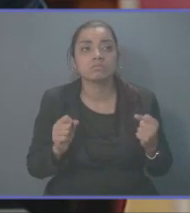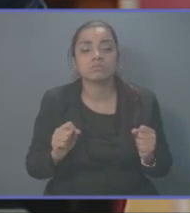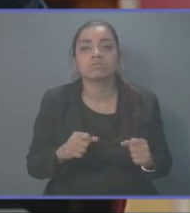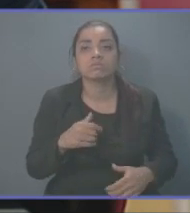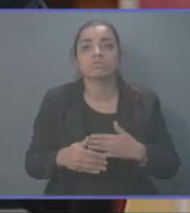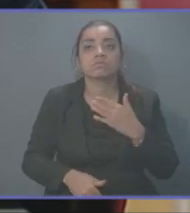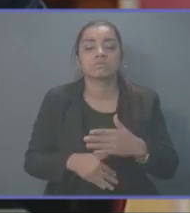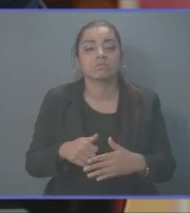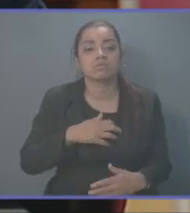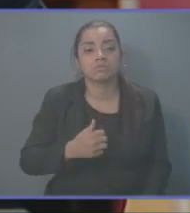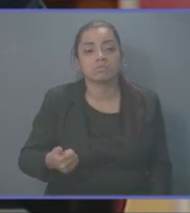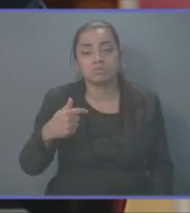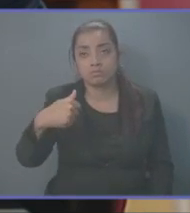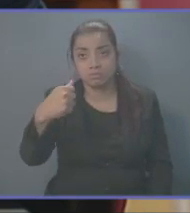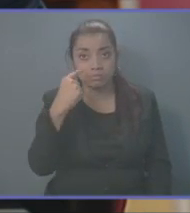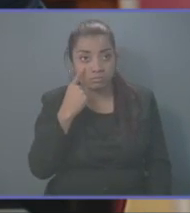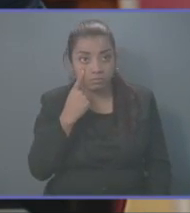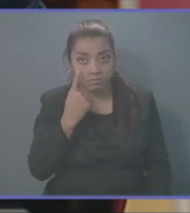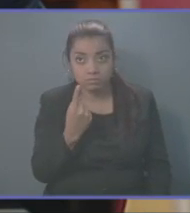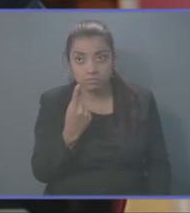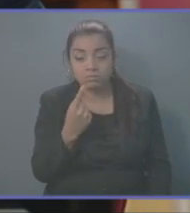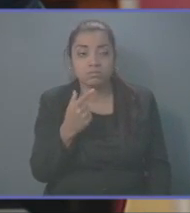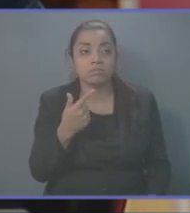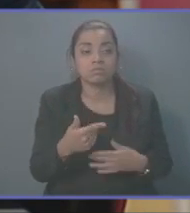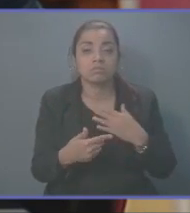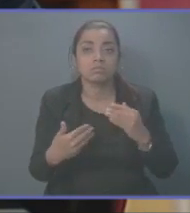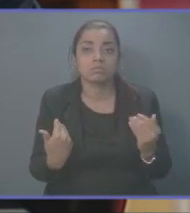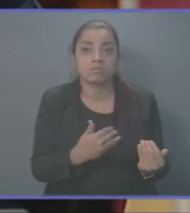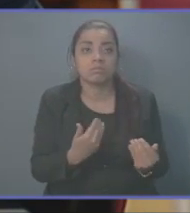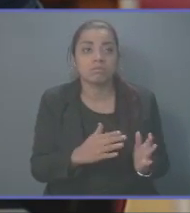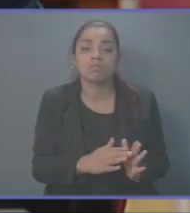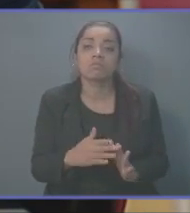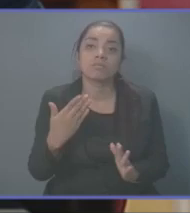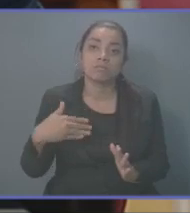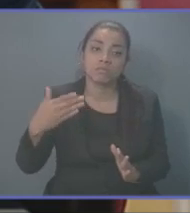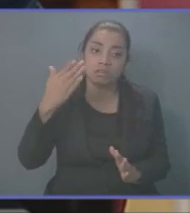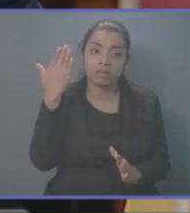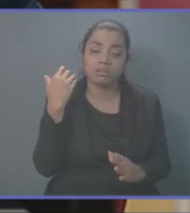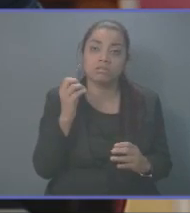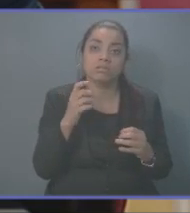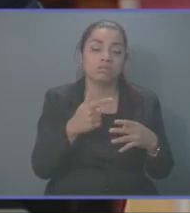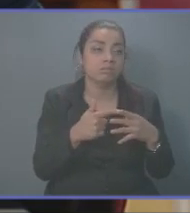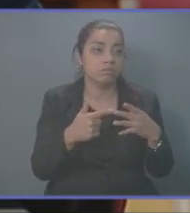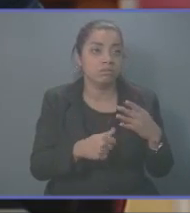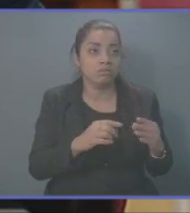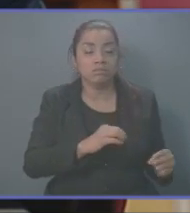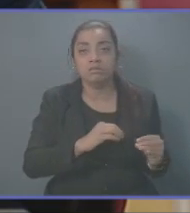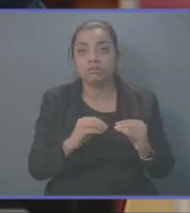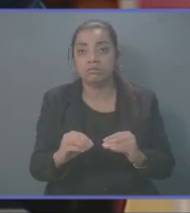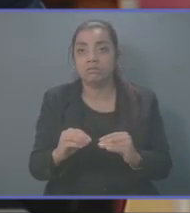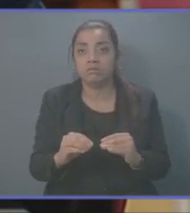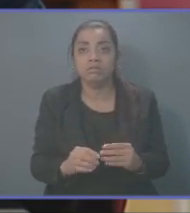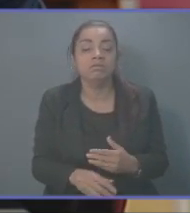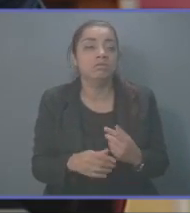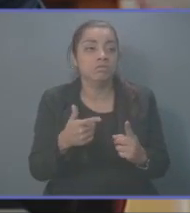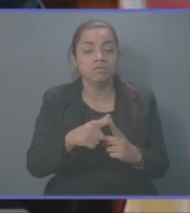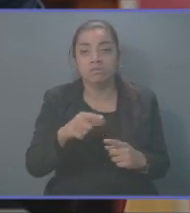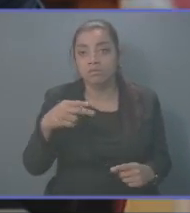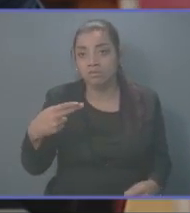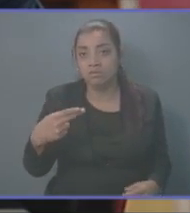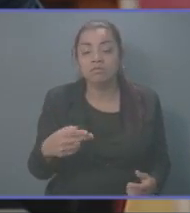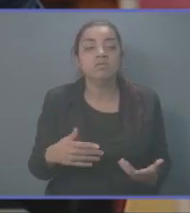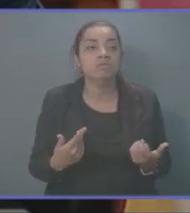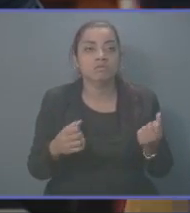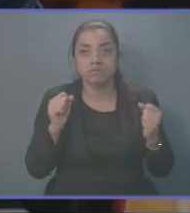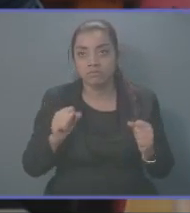de fiscalización iniciado antes o durante la vigencia del presente decreto. H. Que se encuentre